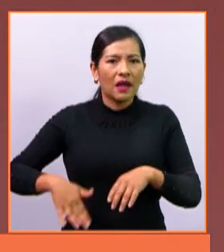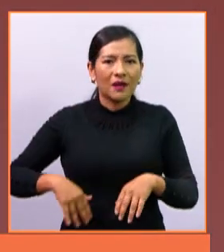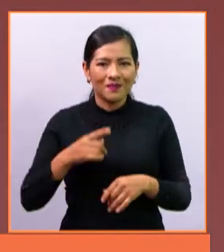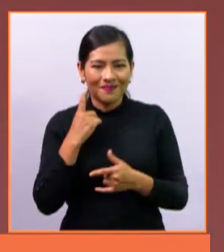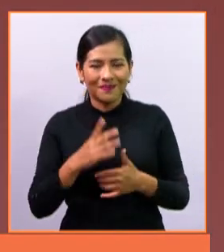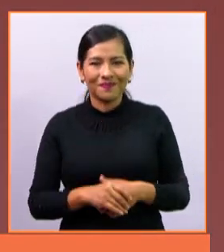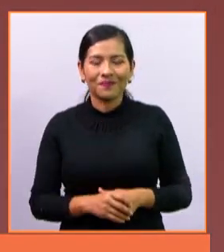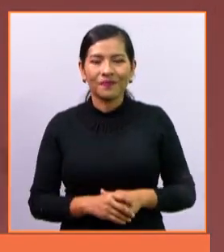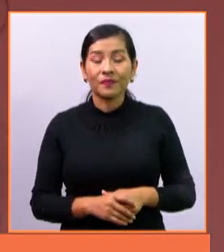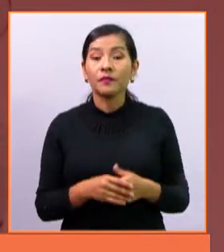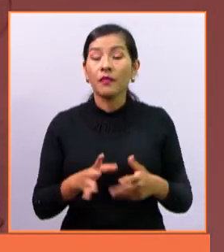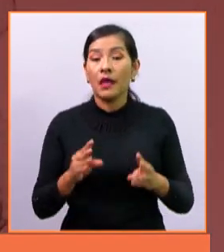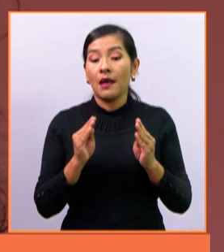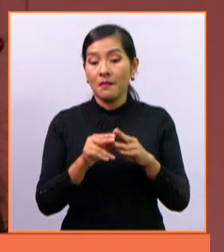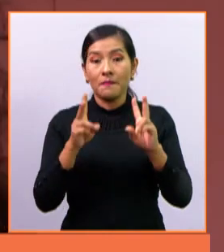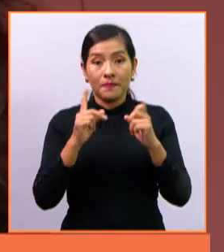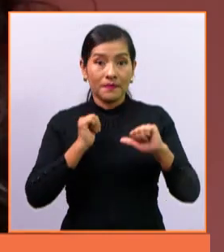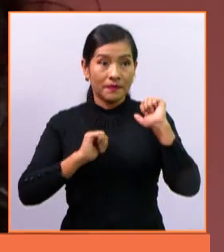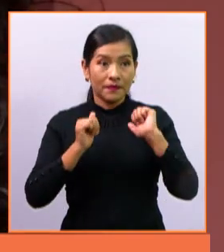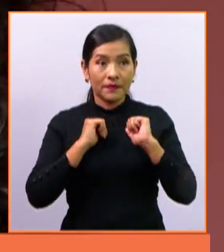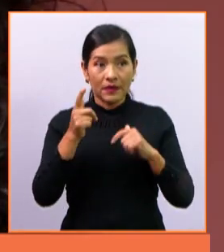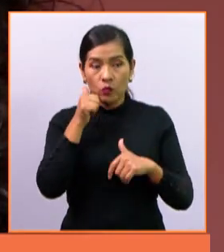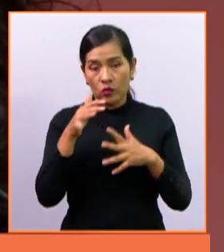realidad es mi